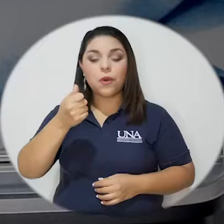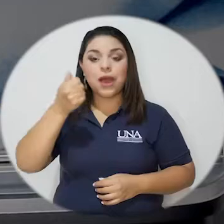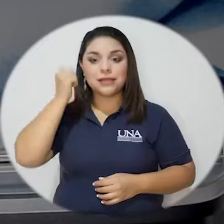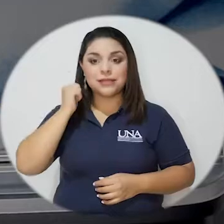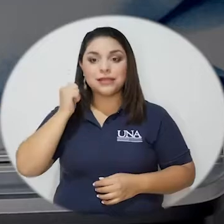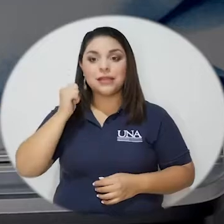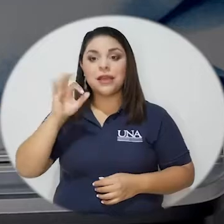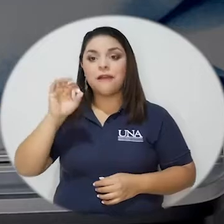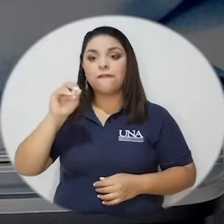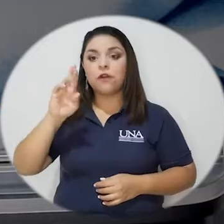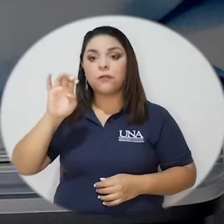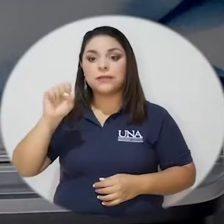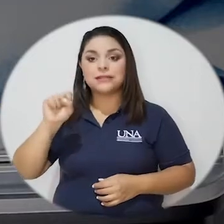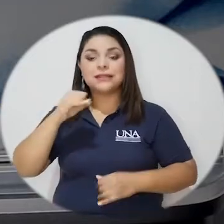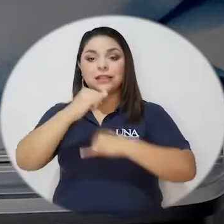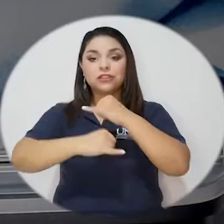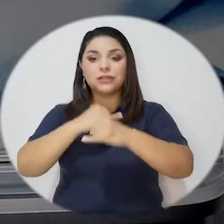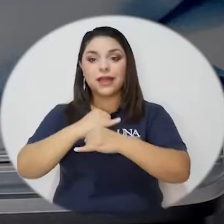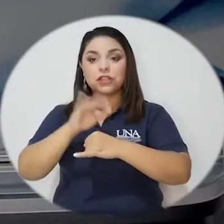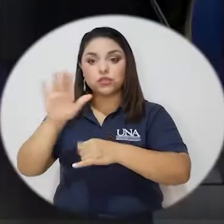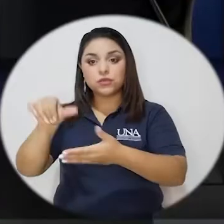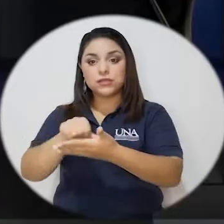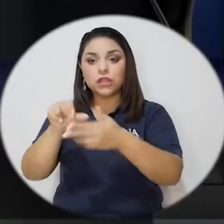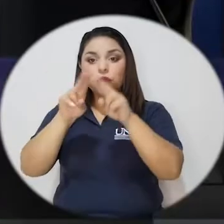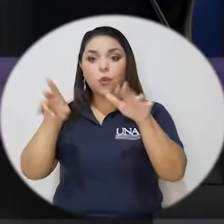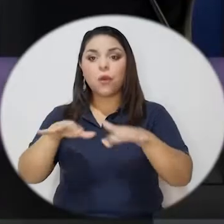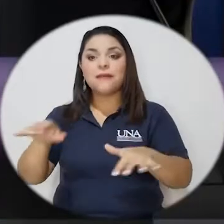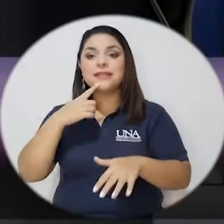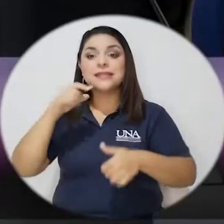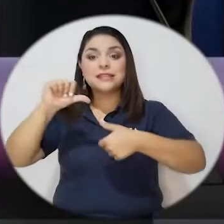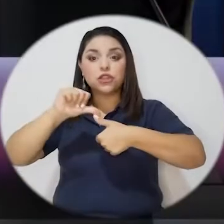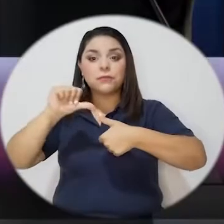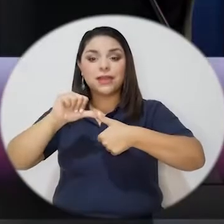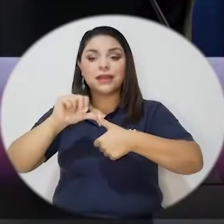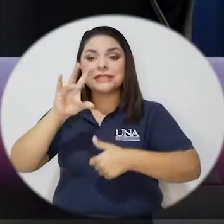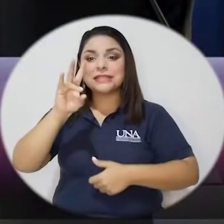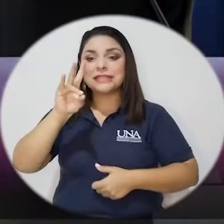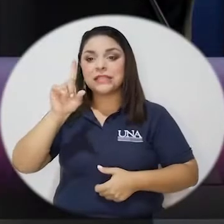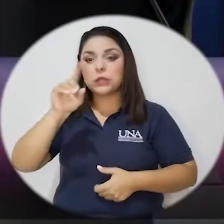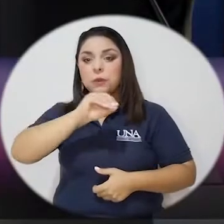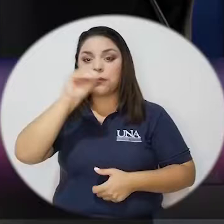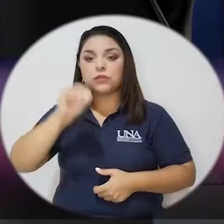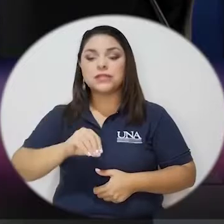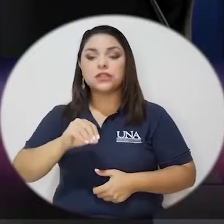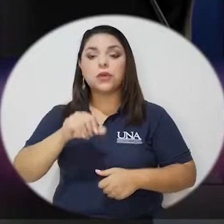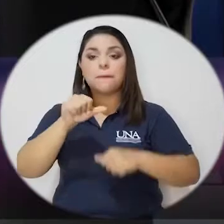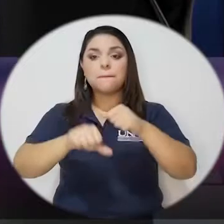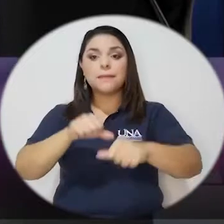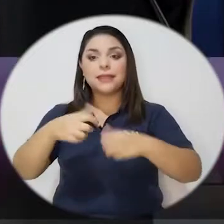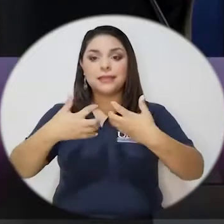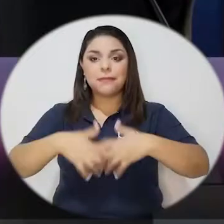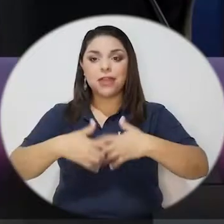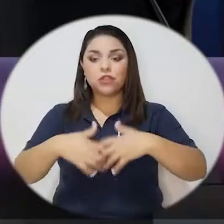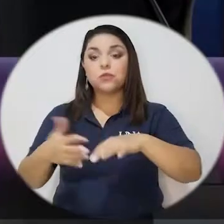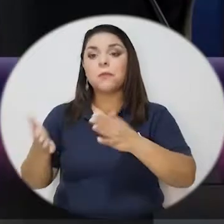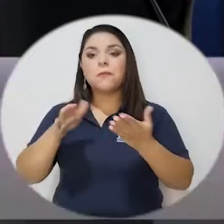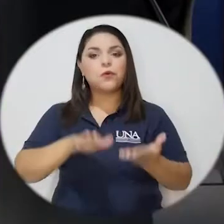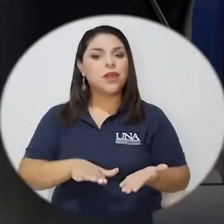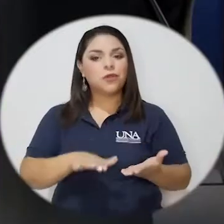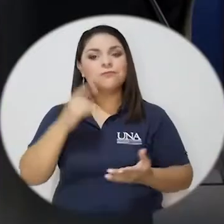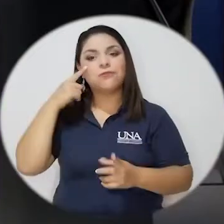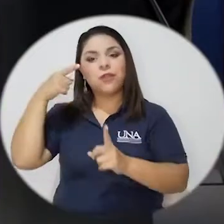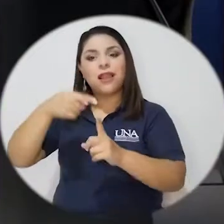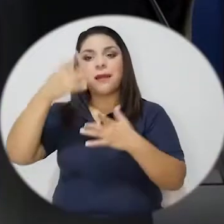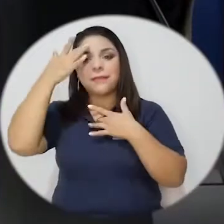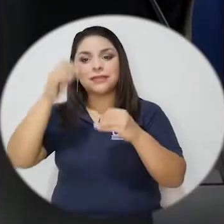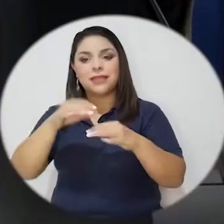Forbes Internacional en su sitio web reporta que a nivel centroamericano el 71% de los emprendimientos murieron con la pandemia. Sí. Y en Costa Rica hay un estudio que